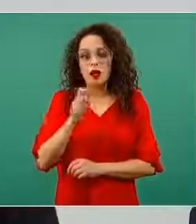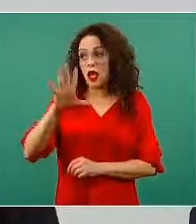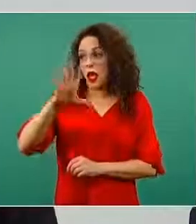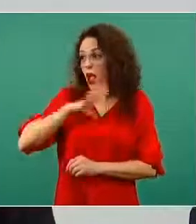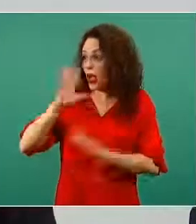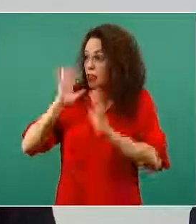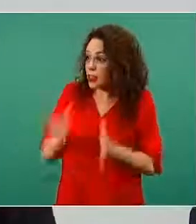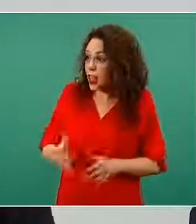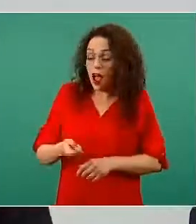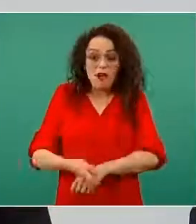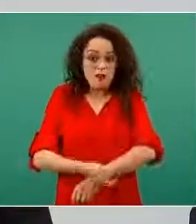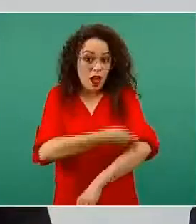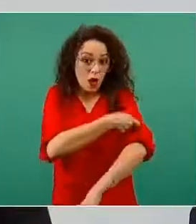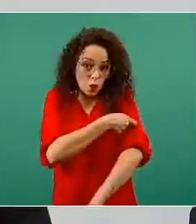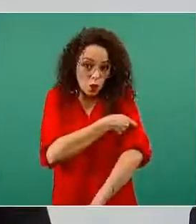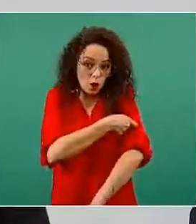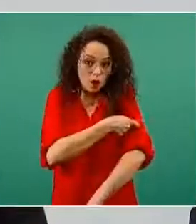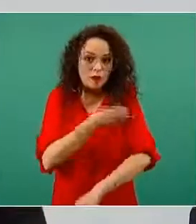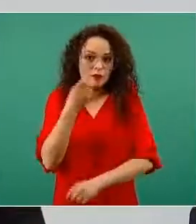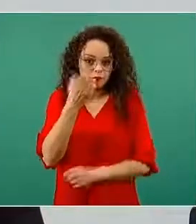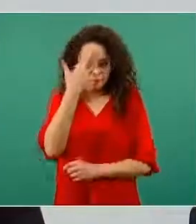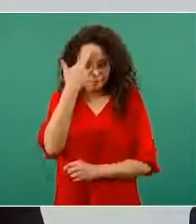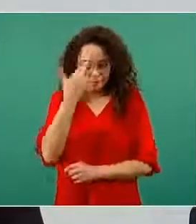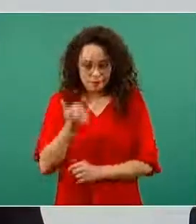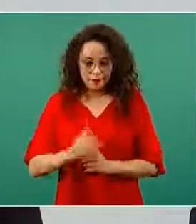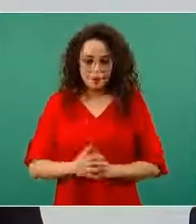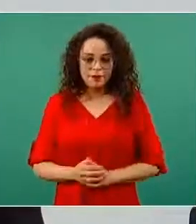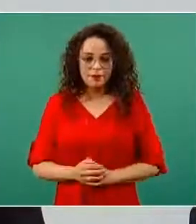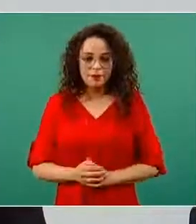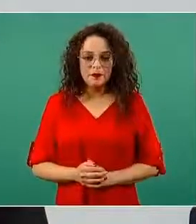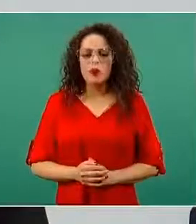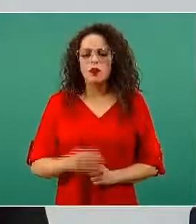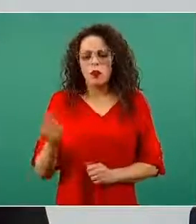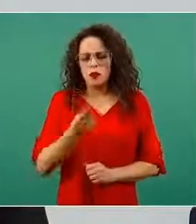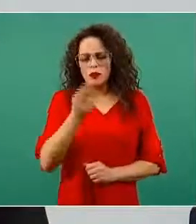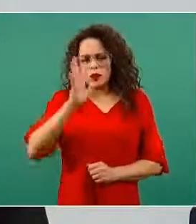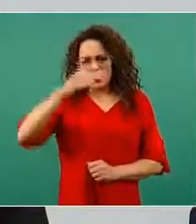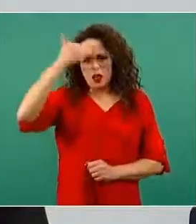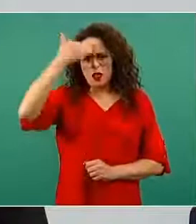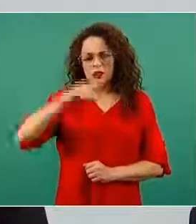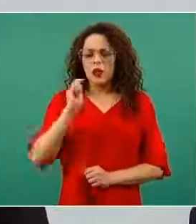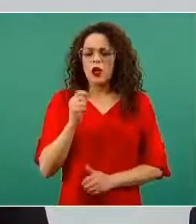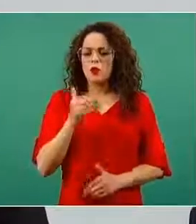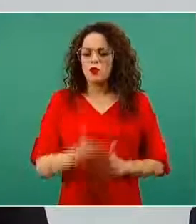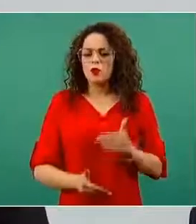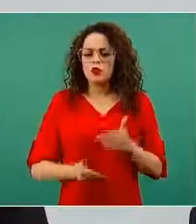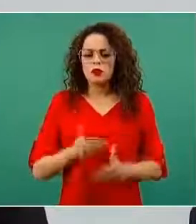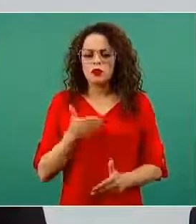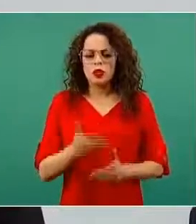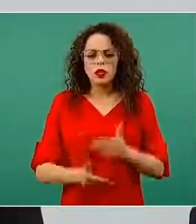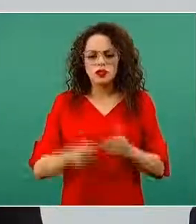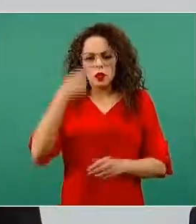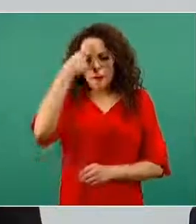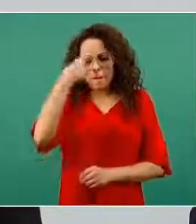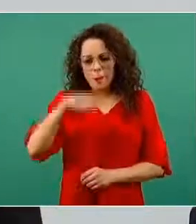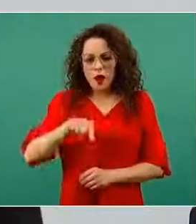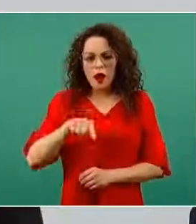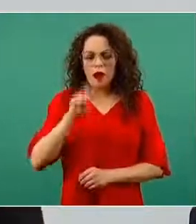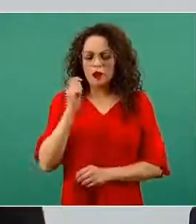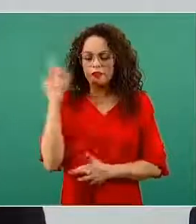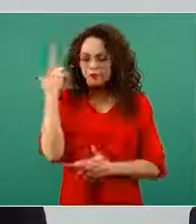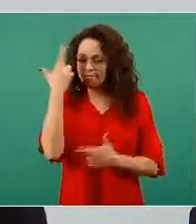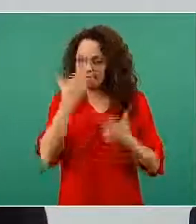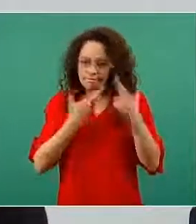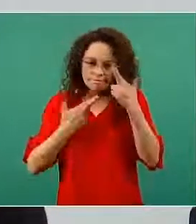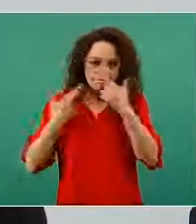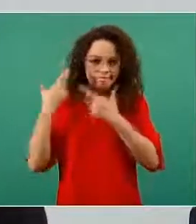disponible y como quizá ustedes saben, los procesos de